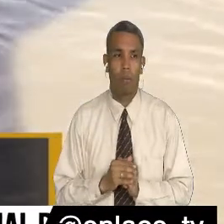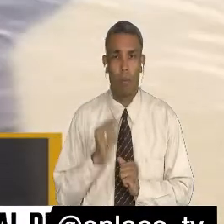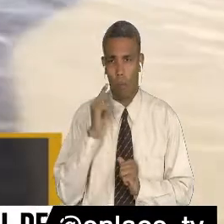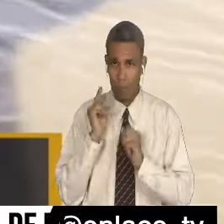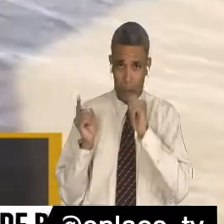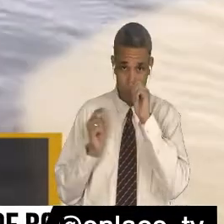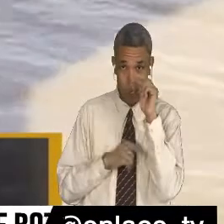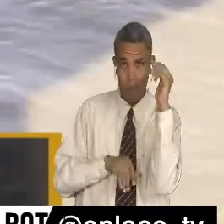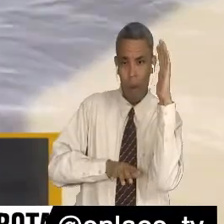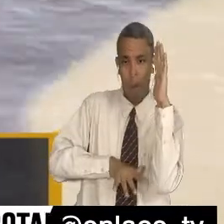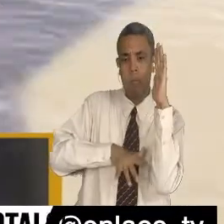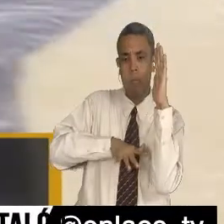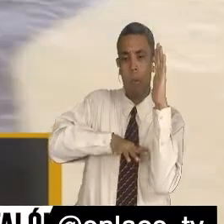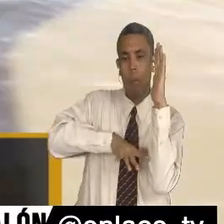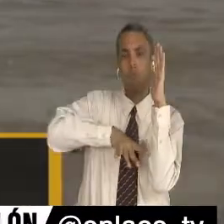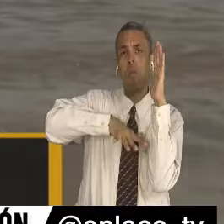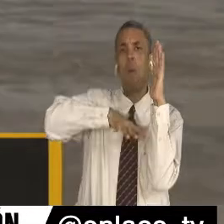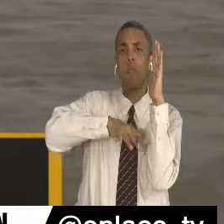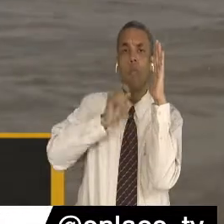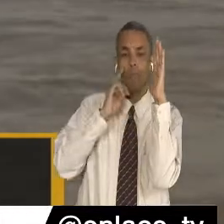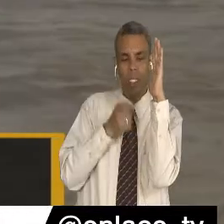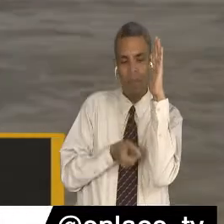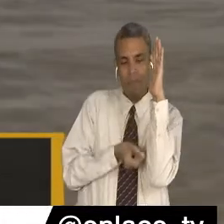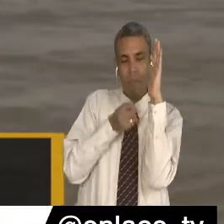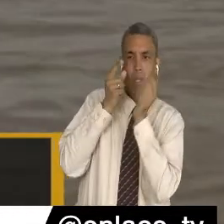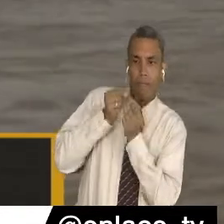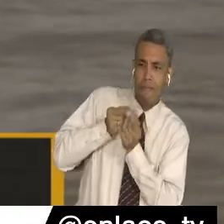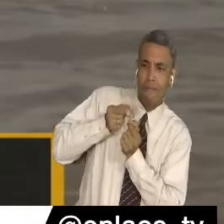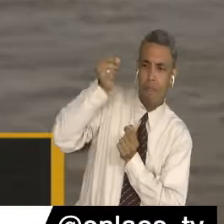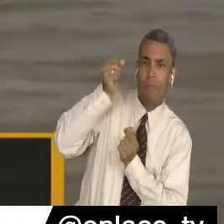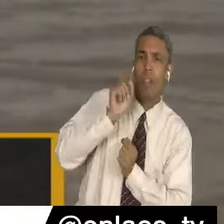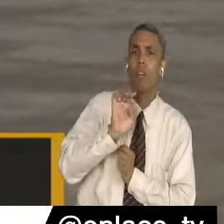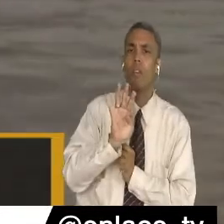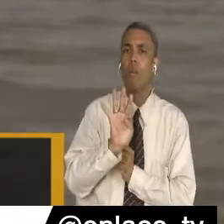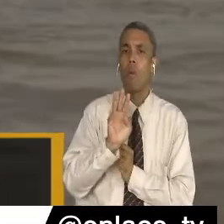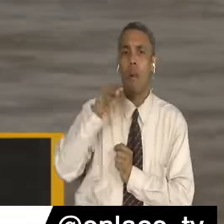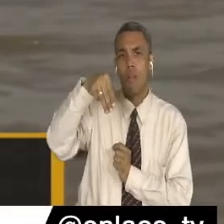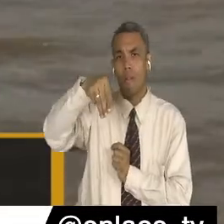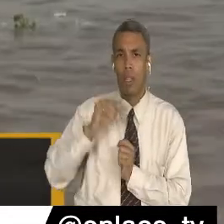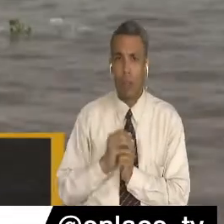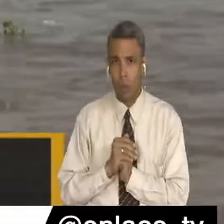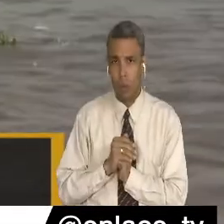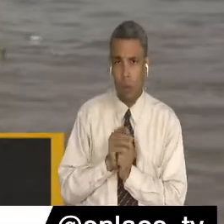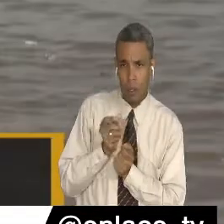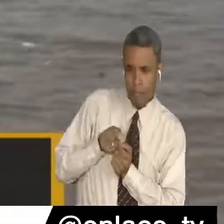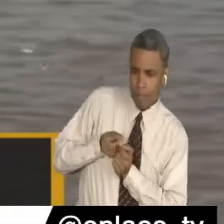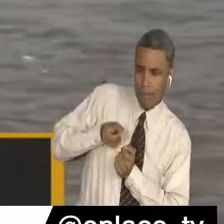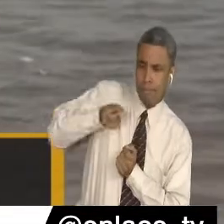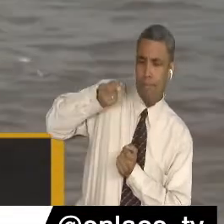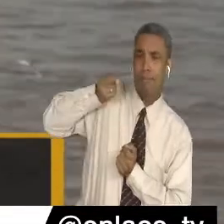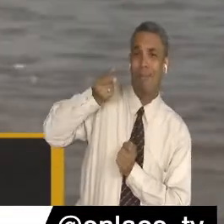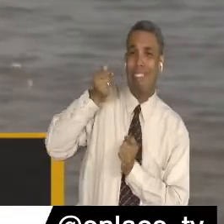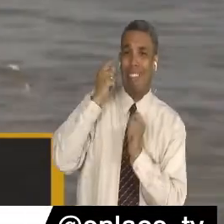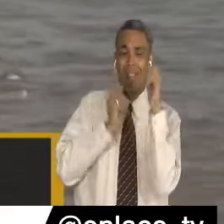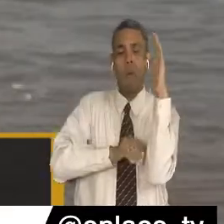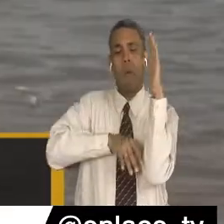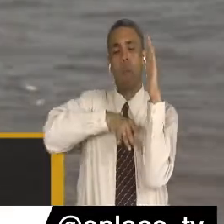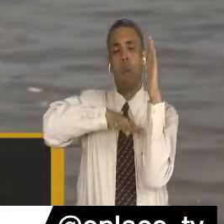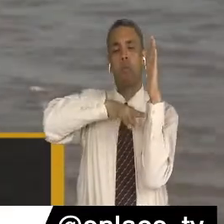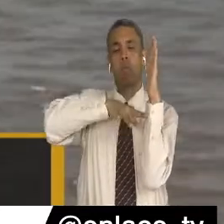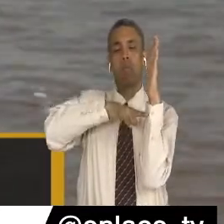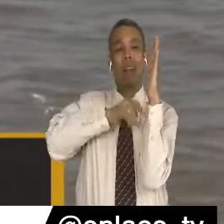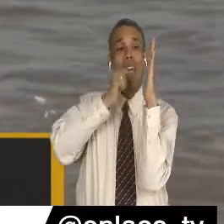con 10 está la cota del nivel del río. El afluente está a tan solo 90 centímetros para desbordarse. Quienes trabajan como